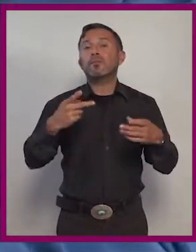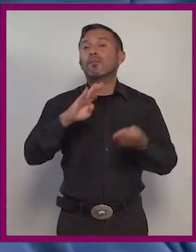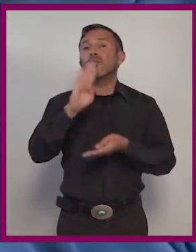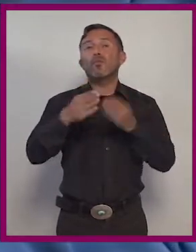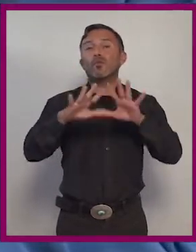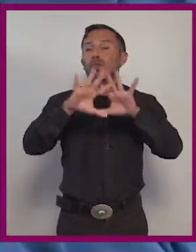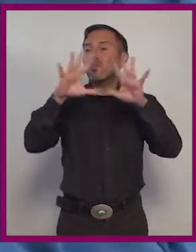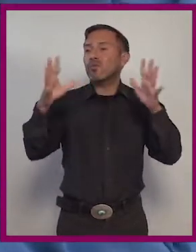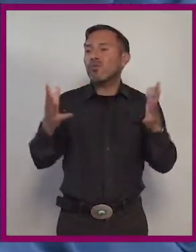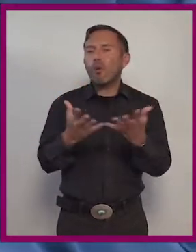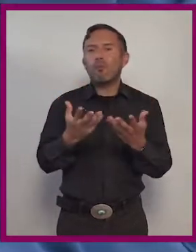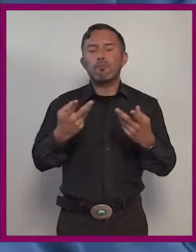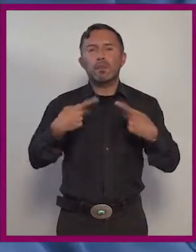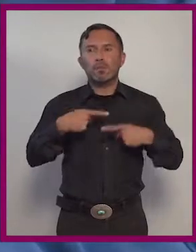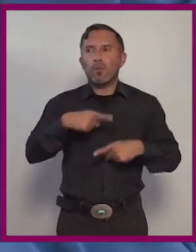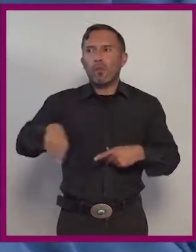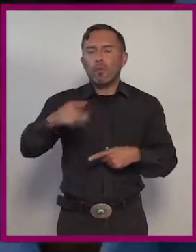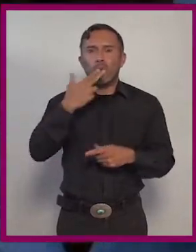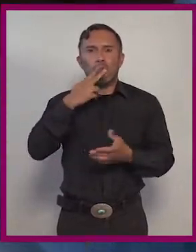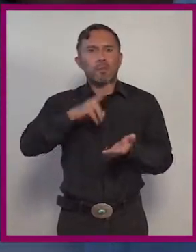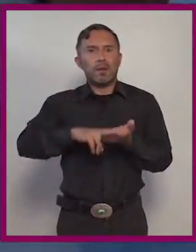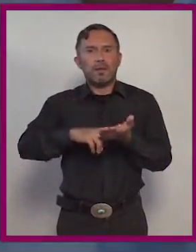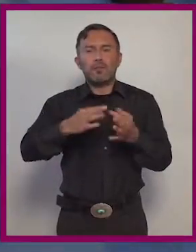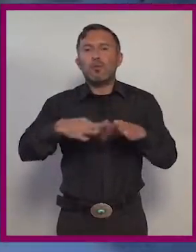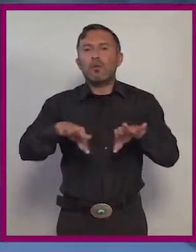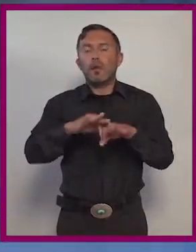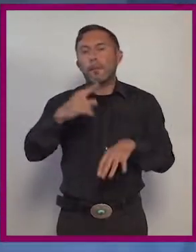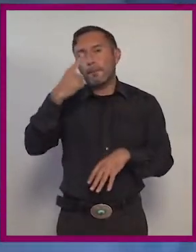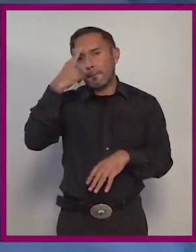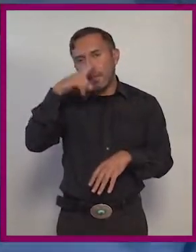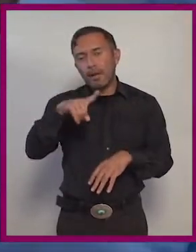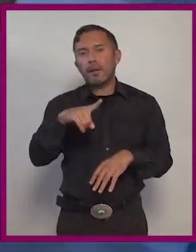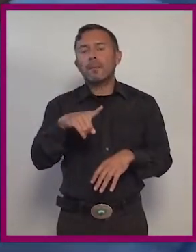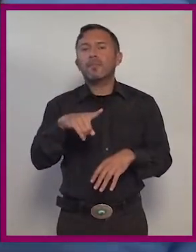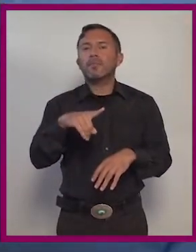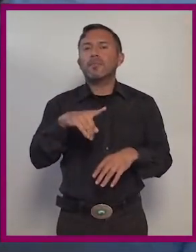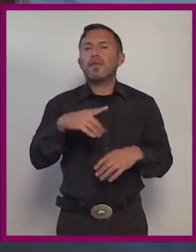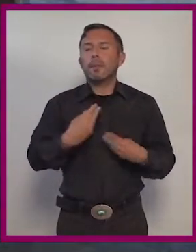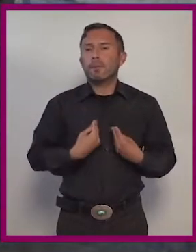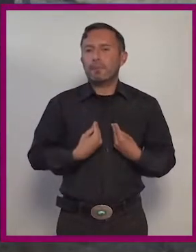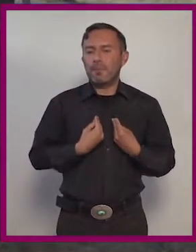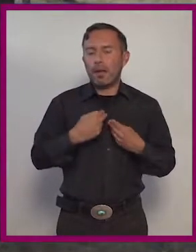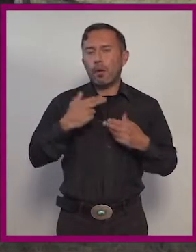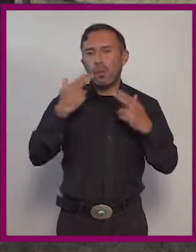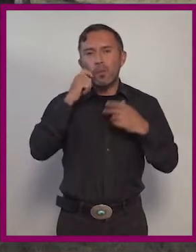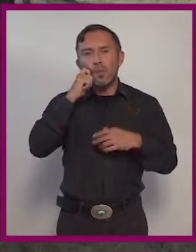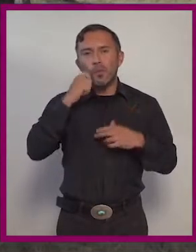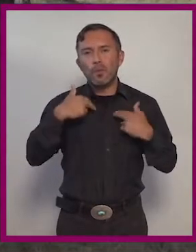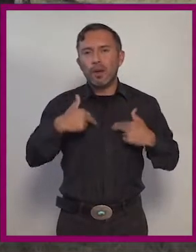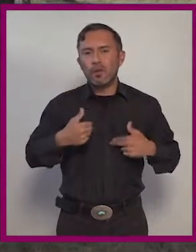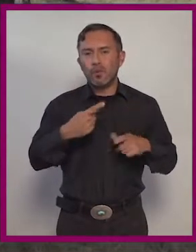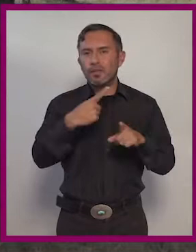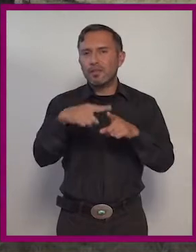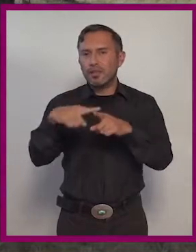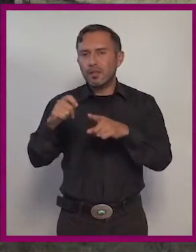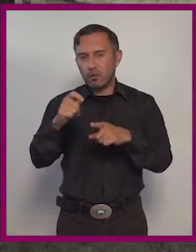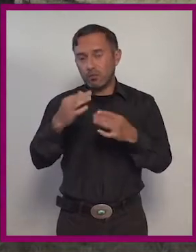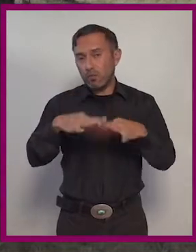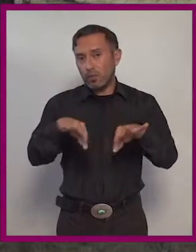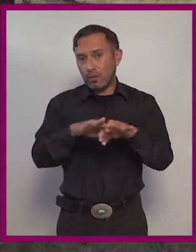del mundo. Son fundamentales para la conservación de la diversidad biológica. Se están perdiendo